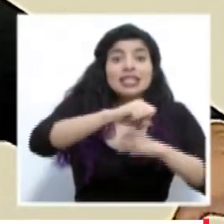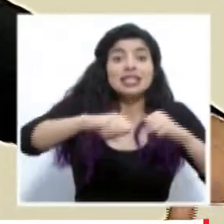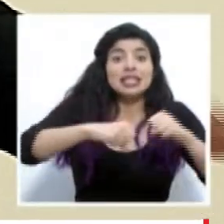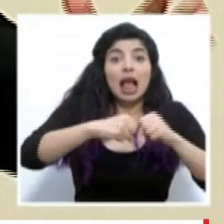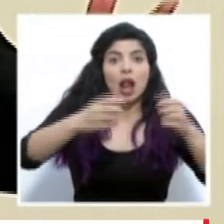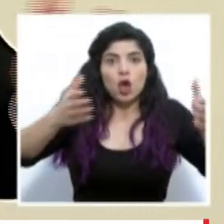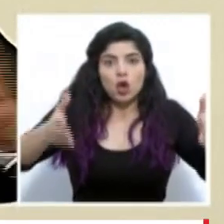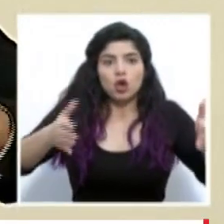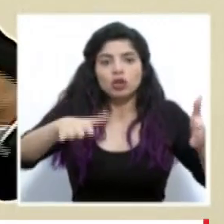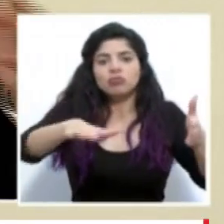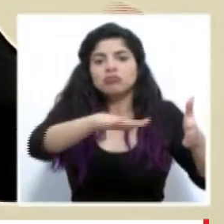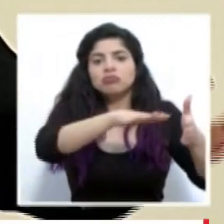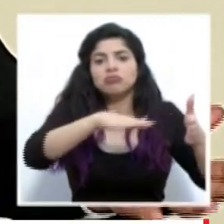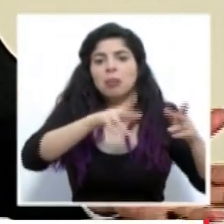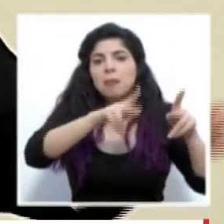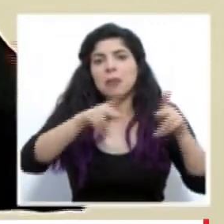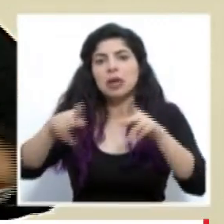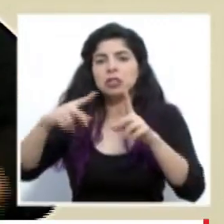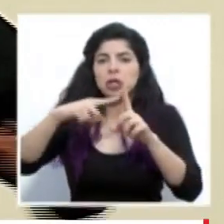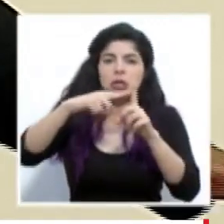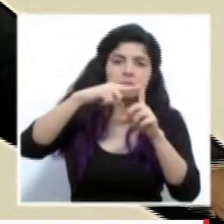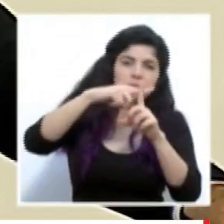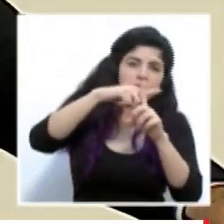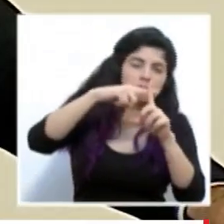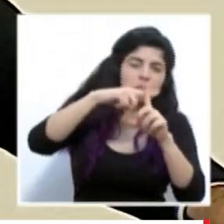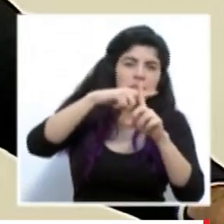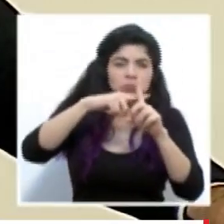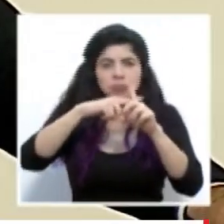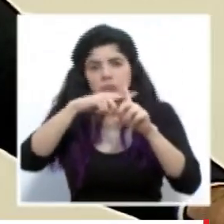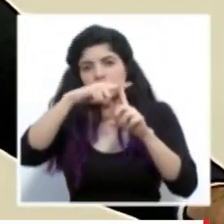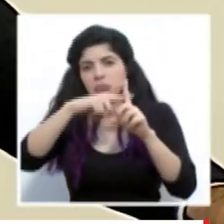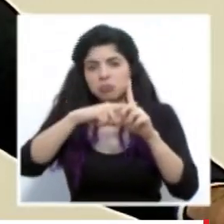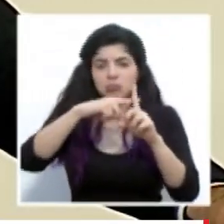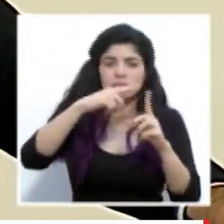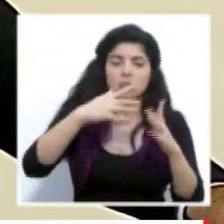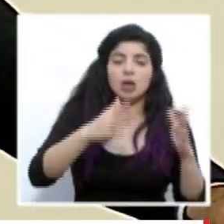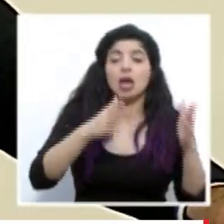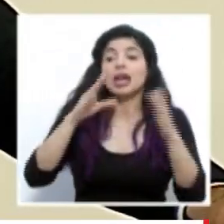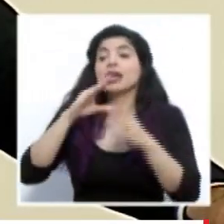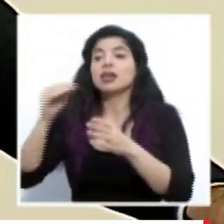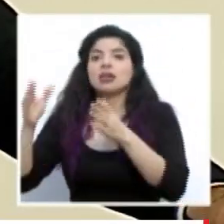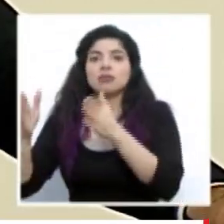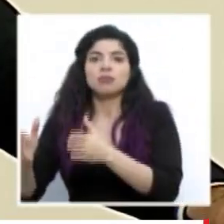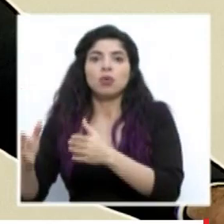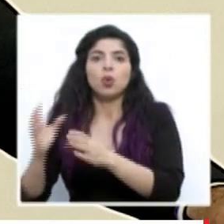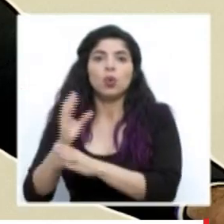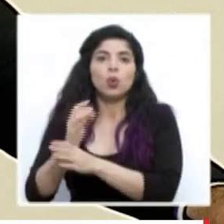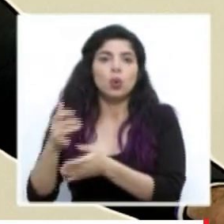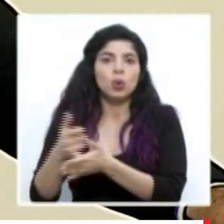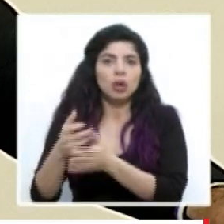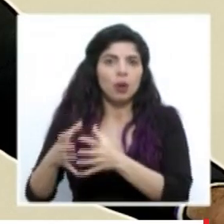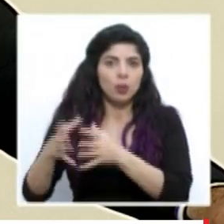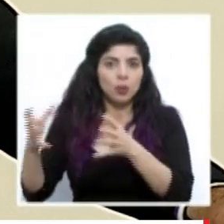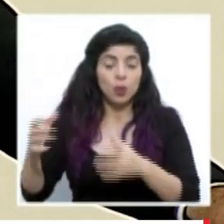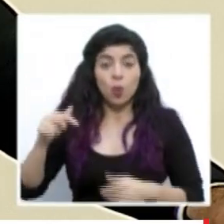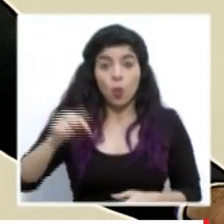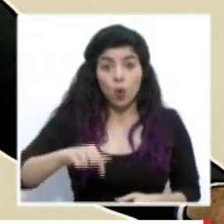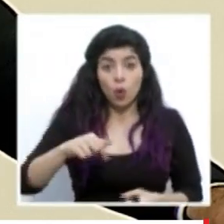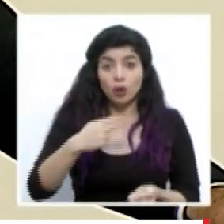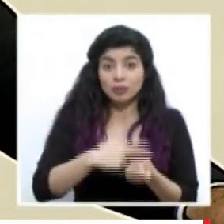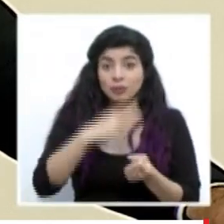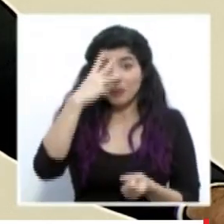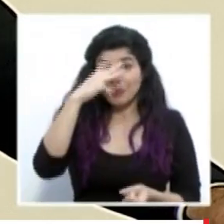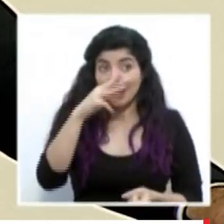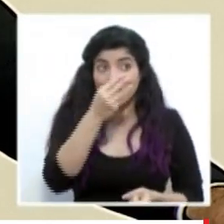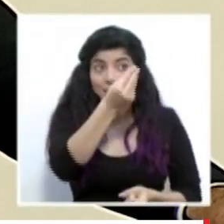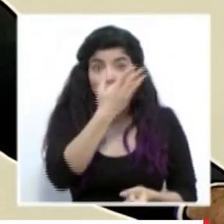que son pacientes que están en una condición entre moderada y leve, y en las unidades de cuidados intensivos. El día de hoy, el Hospital